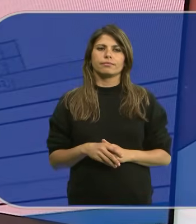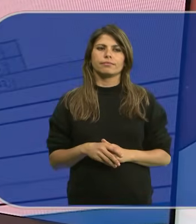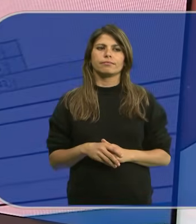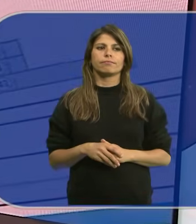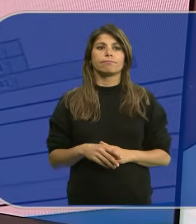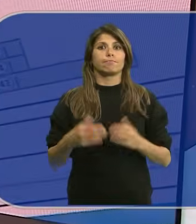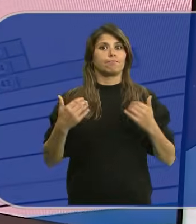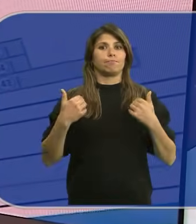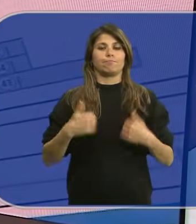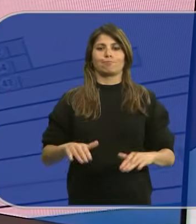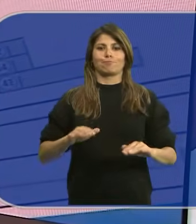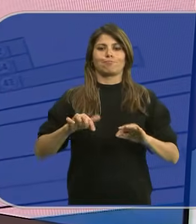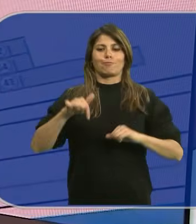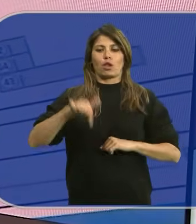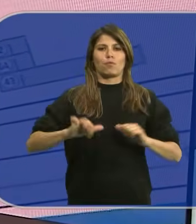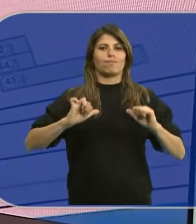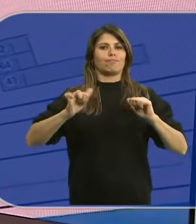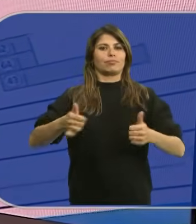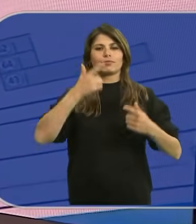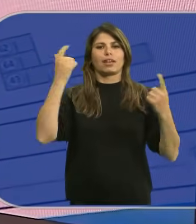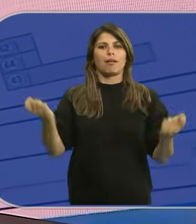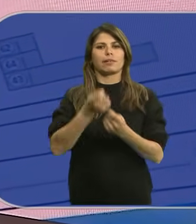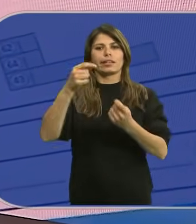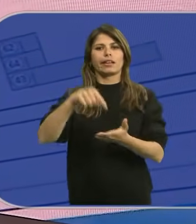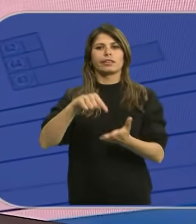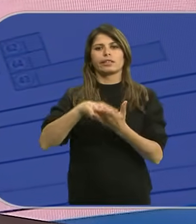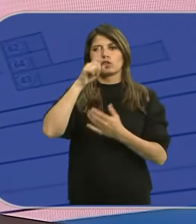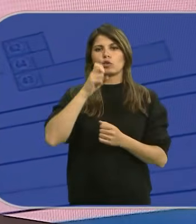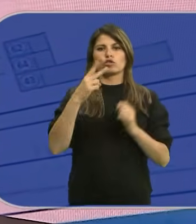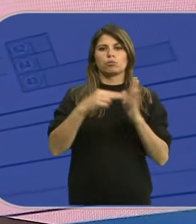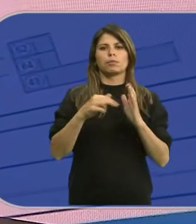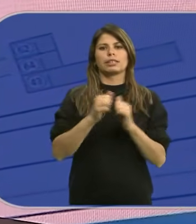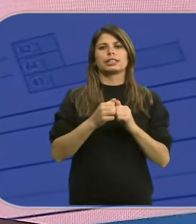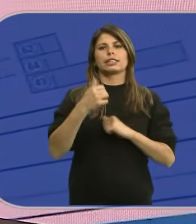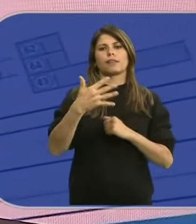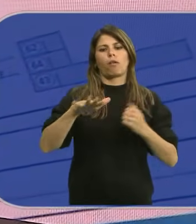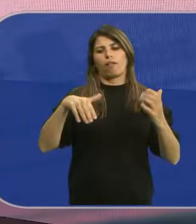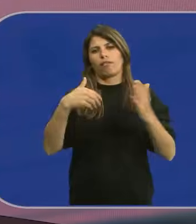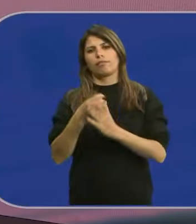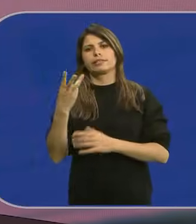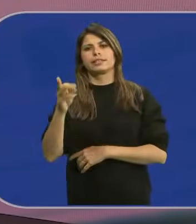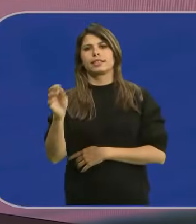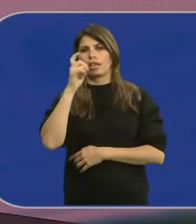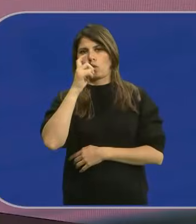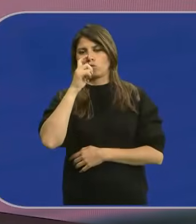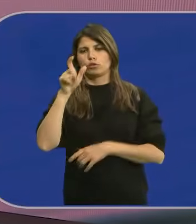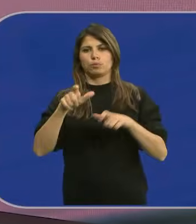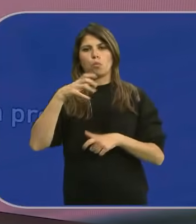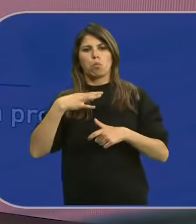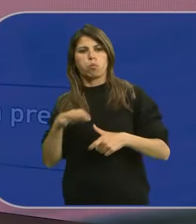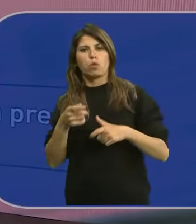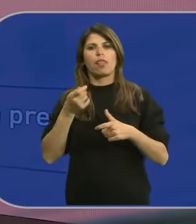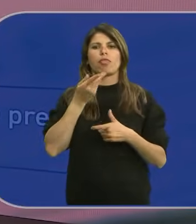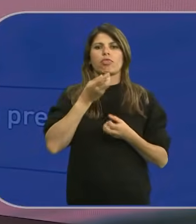Ya está aquí, hoy ha empezado la campaña de la Renta 2025 que se va a extender hasta el 30 de junio. Los contribuyentes podrán presentar ya mismo